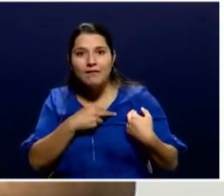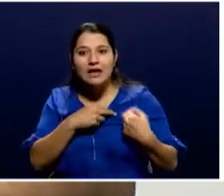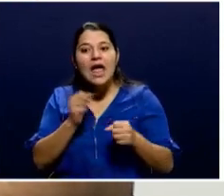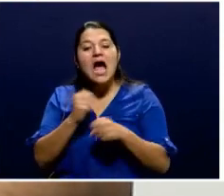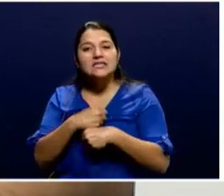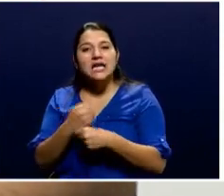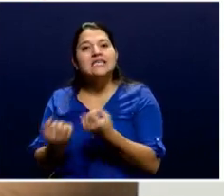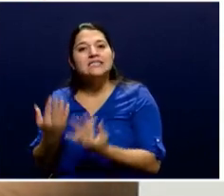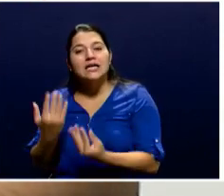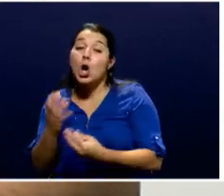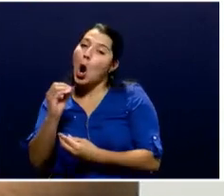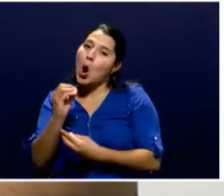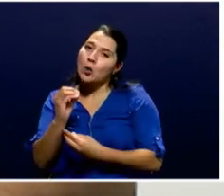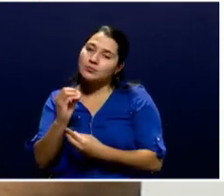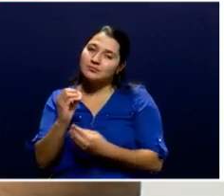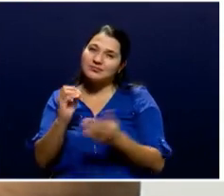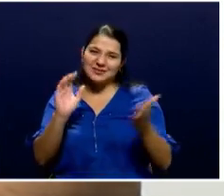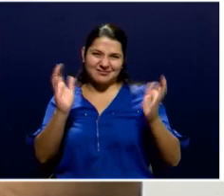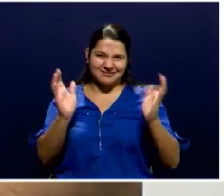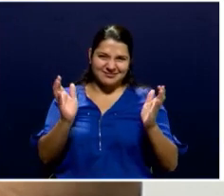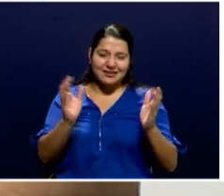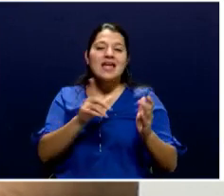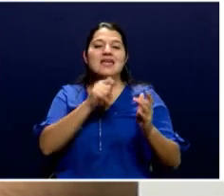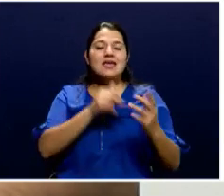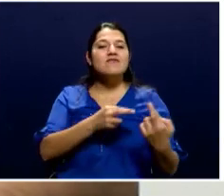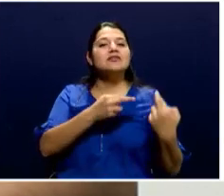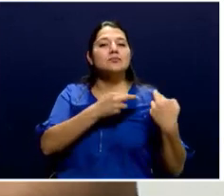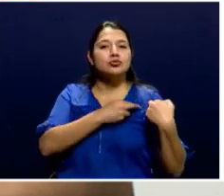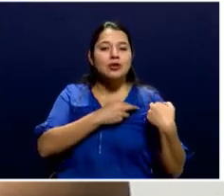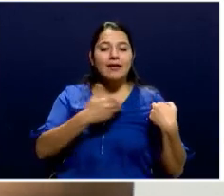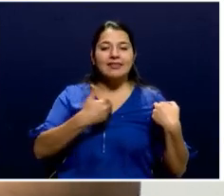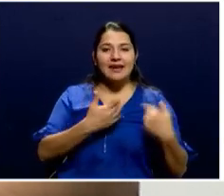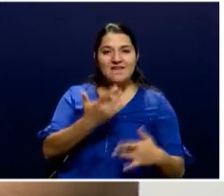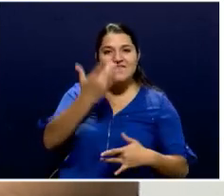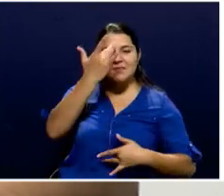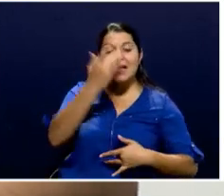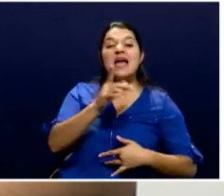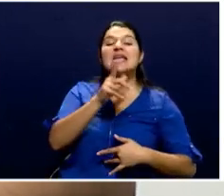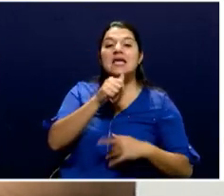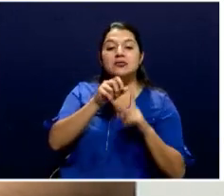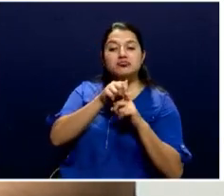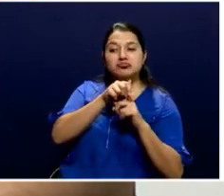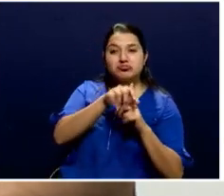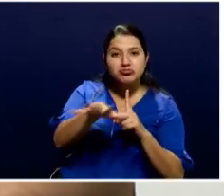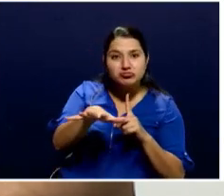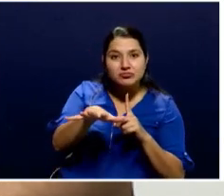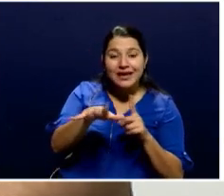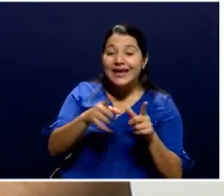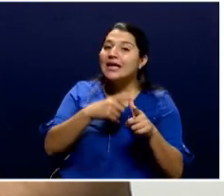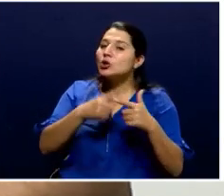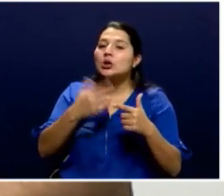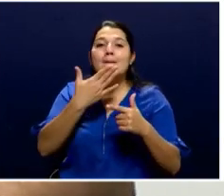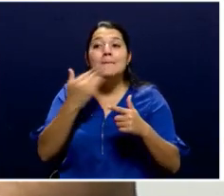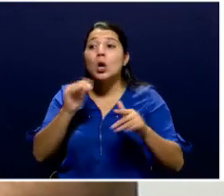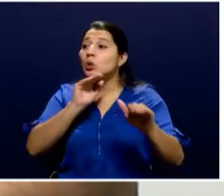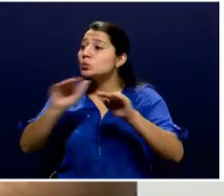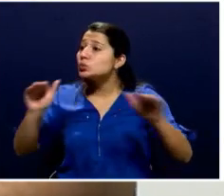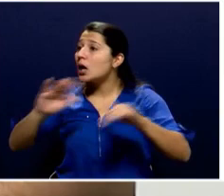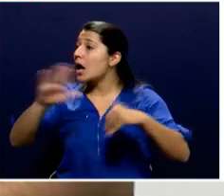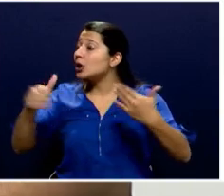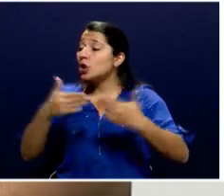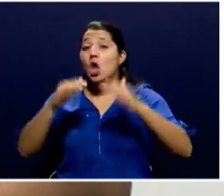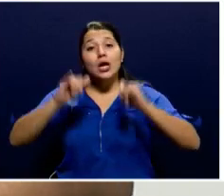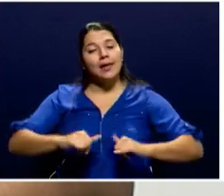sintomatología. Entonces, a la persona que se detecta que tiene un aumento de temperatura y que empieza con la tos, esa es la persona que se le va